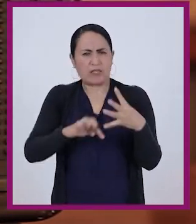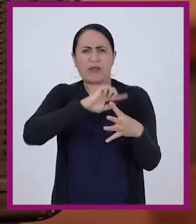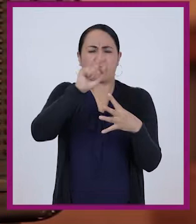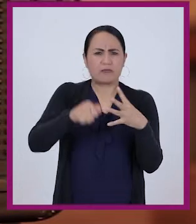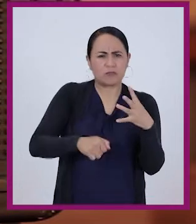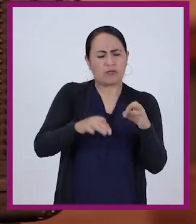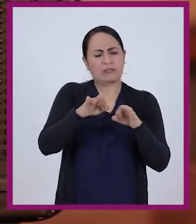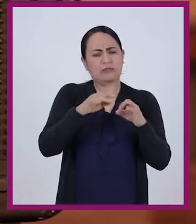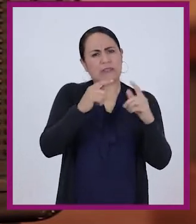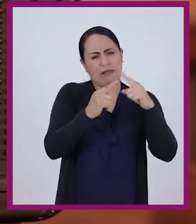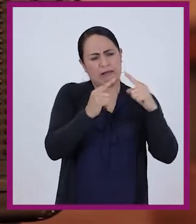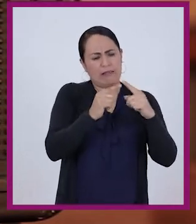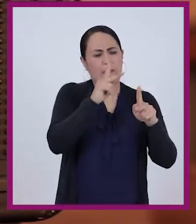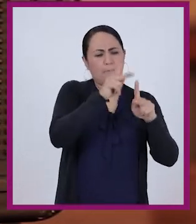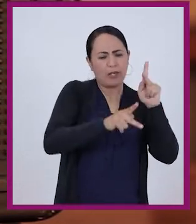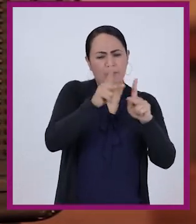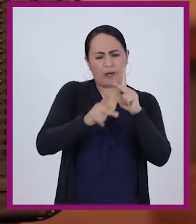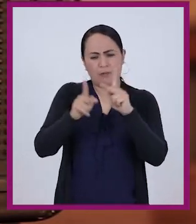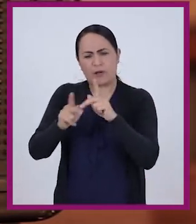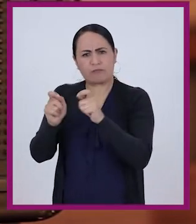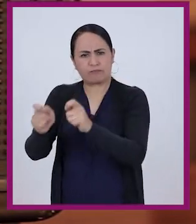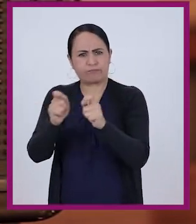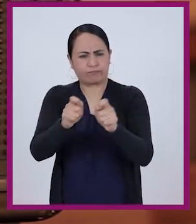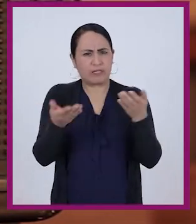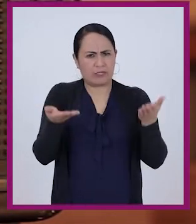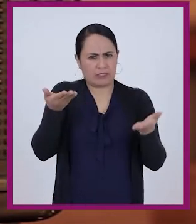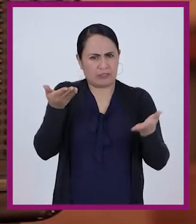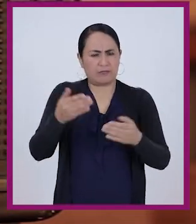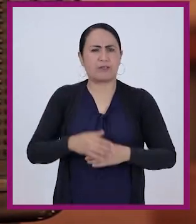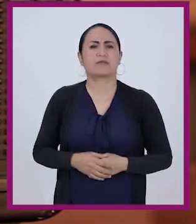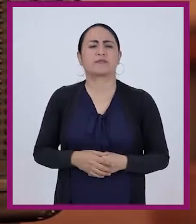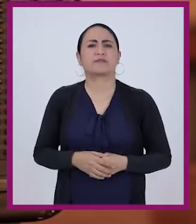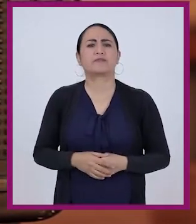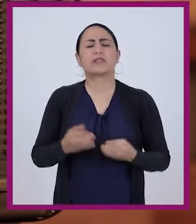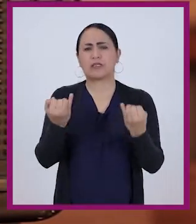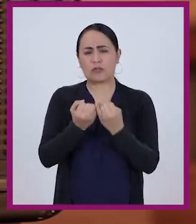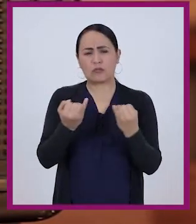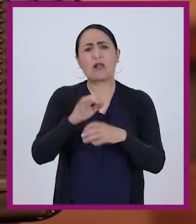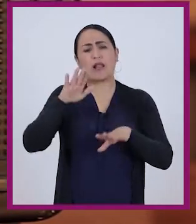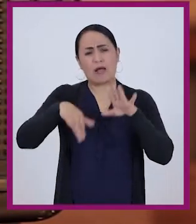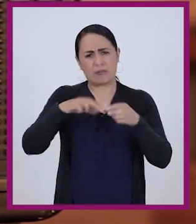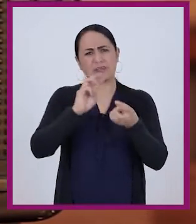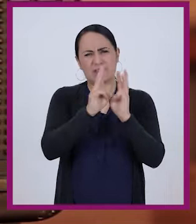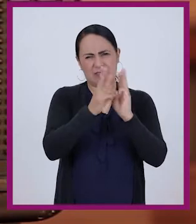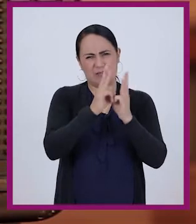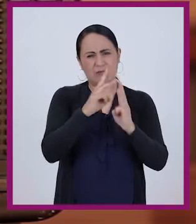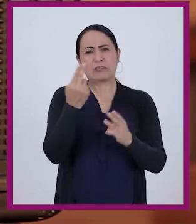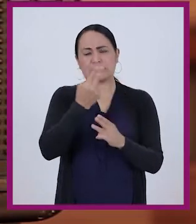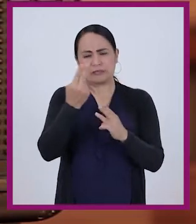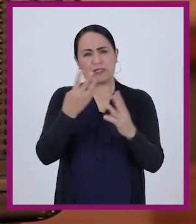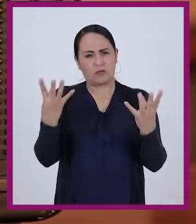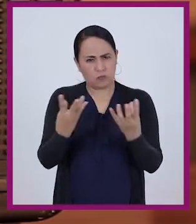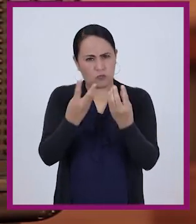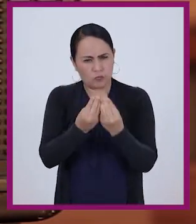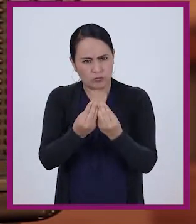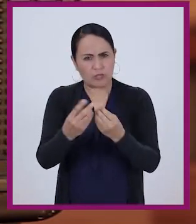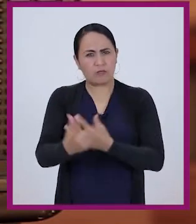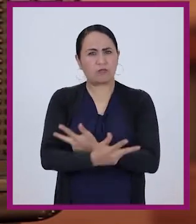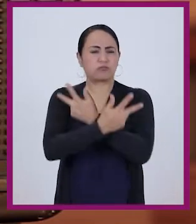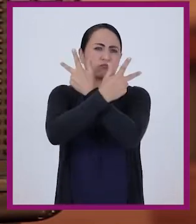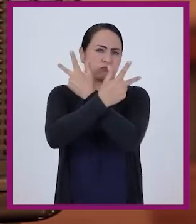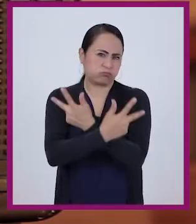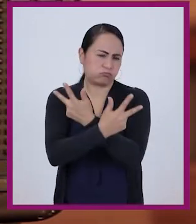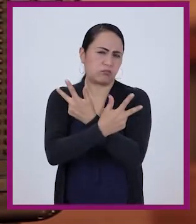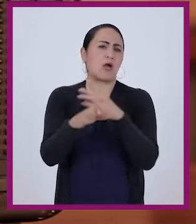ya dividir el trabajo equitativamente. Pues antes los trabajos en equipo, cuando eran presenciales, intentábamos juntarnos todos y hacer